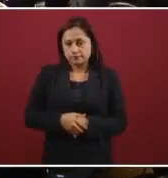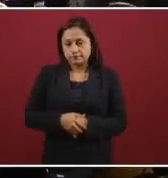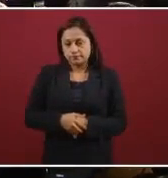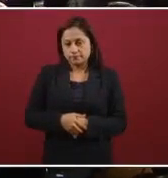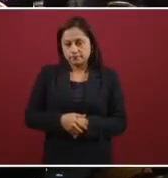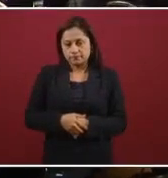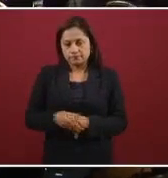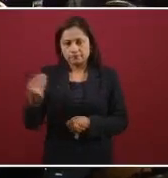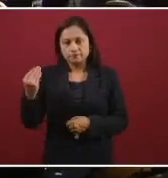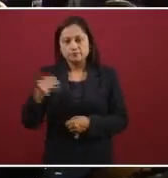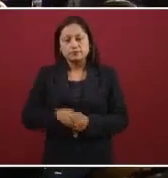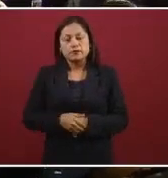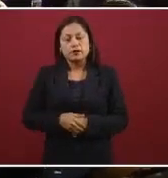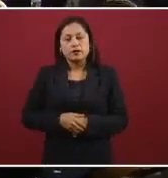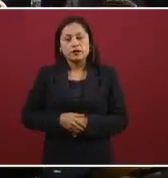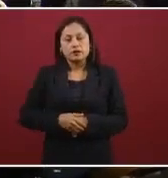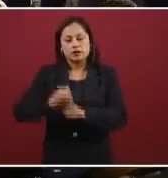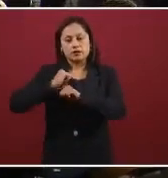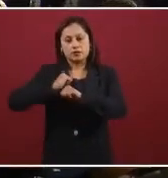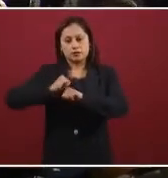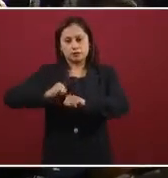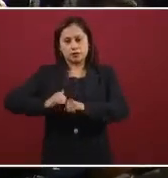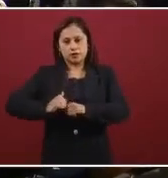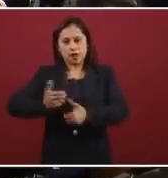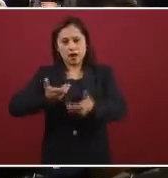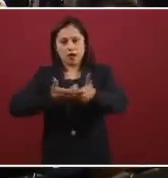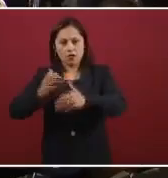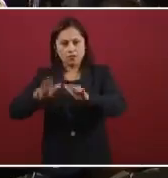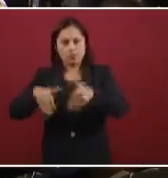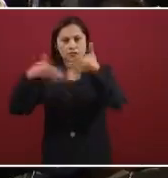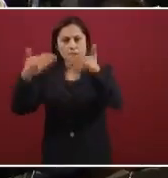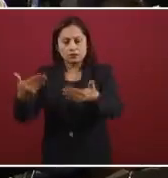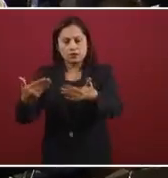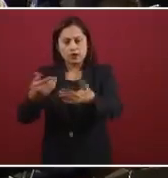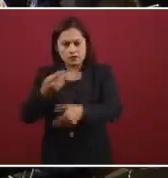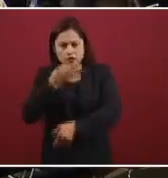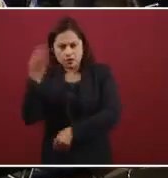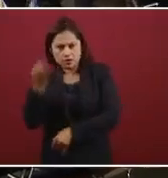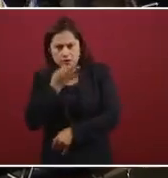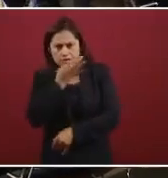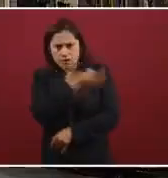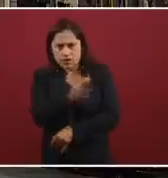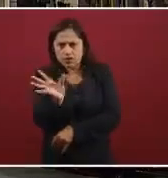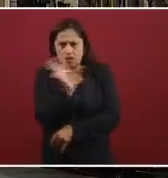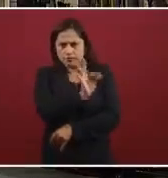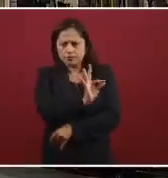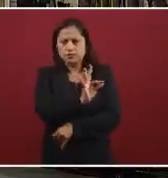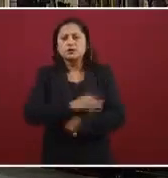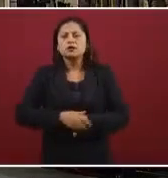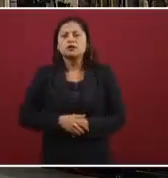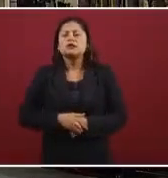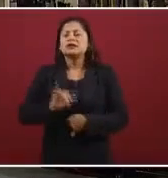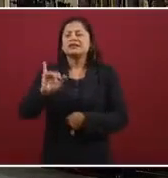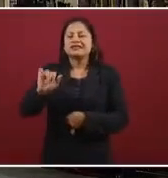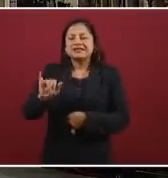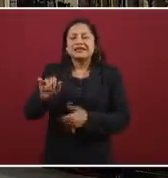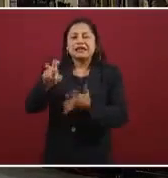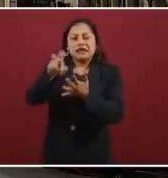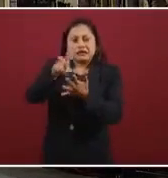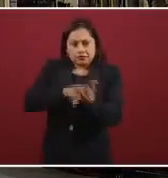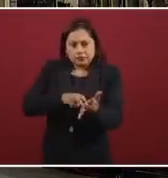¿De Autoridad del Comercio Exterior? ¿Sí la avisaron? Sí, son modificaciones, sí, pero eso es lo